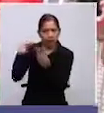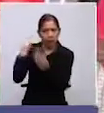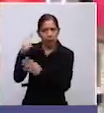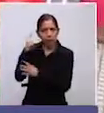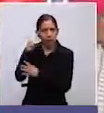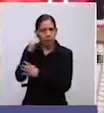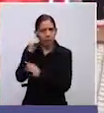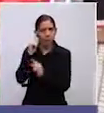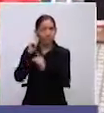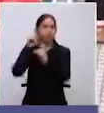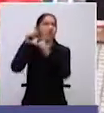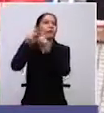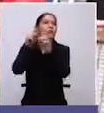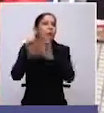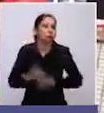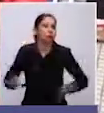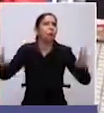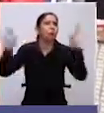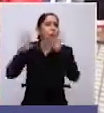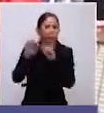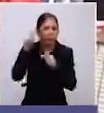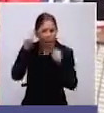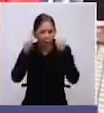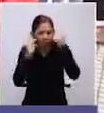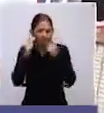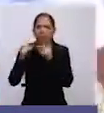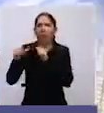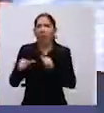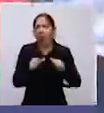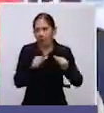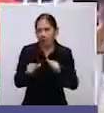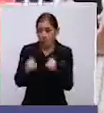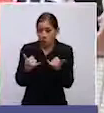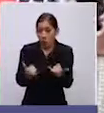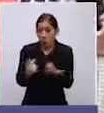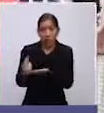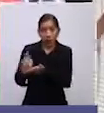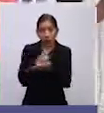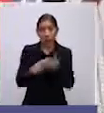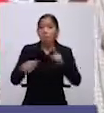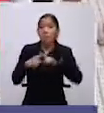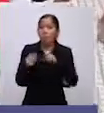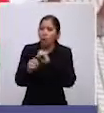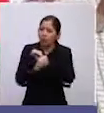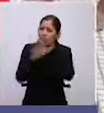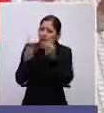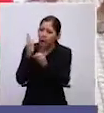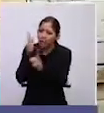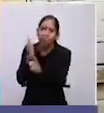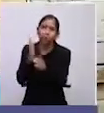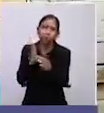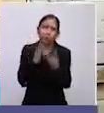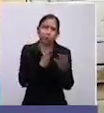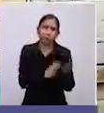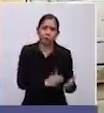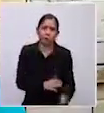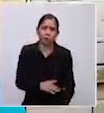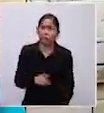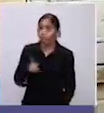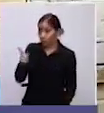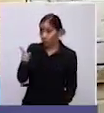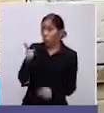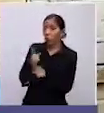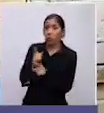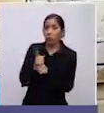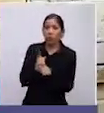importante. Importante que discutir este día, pero con acciones concretas también. Agendas que se vienen trabajando